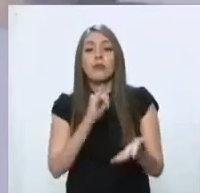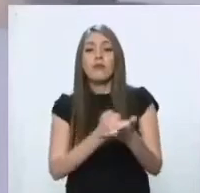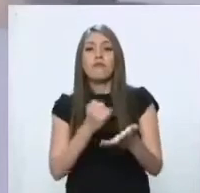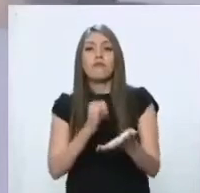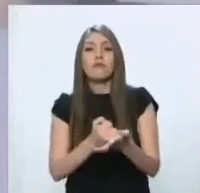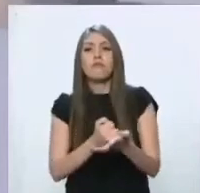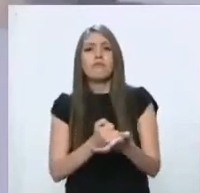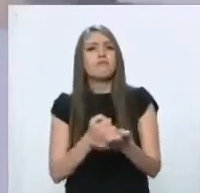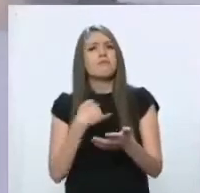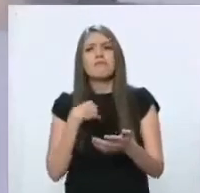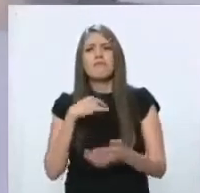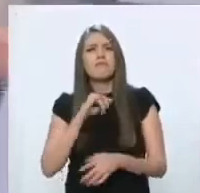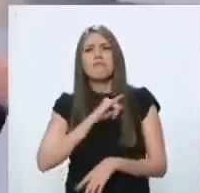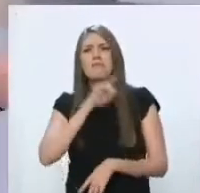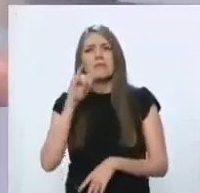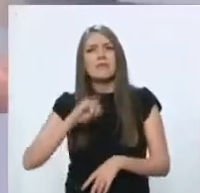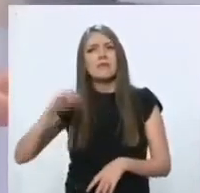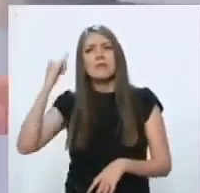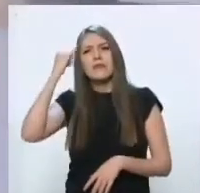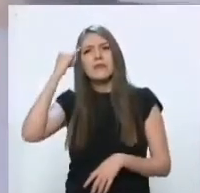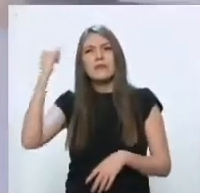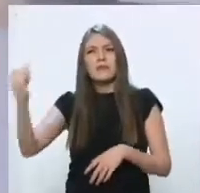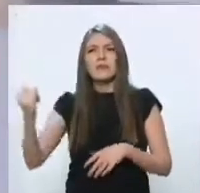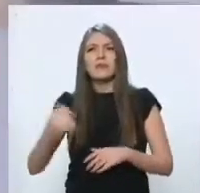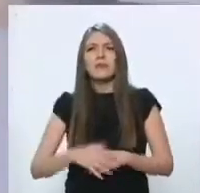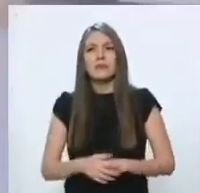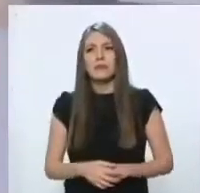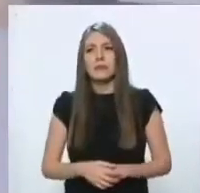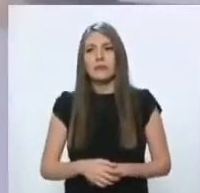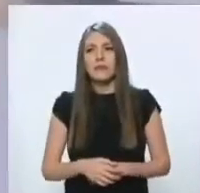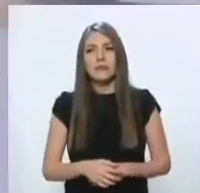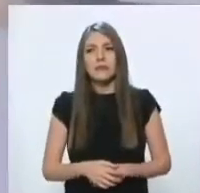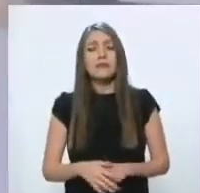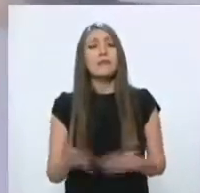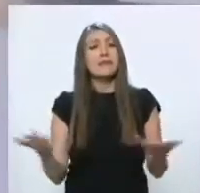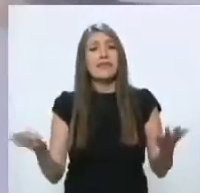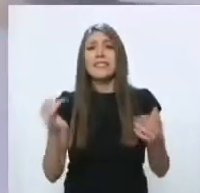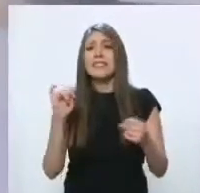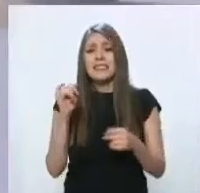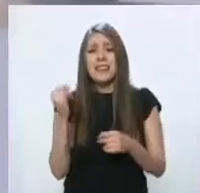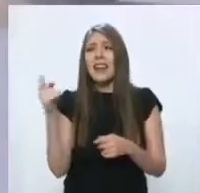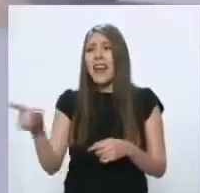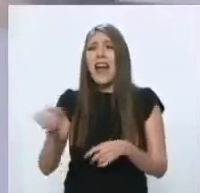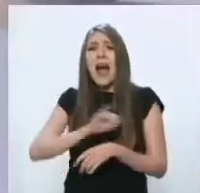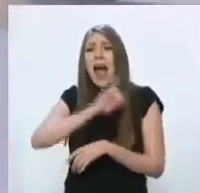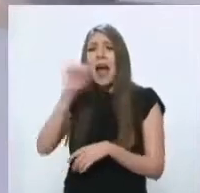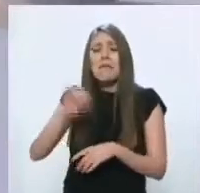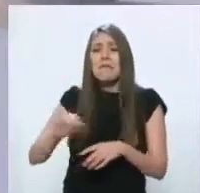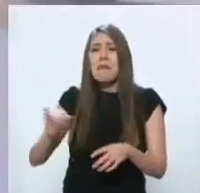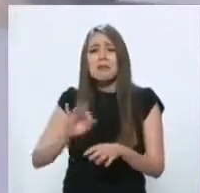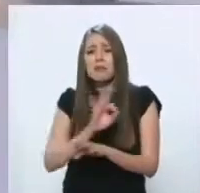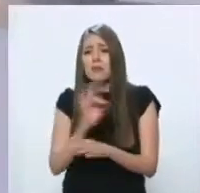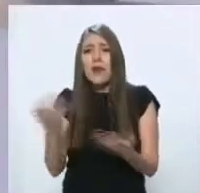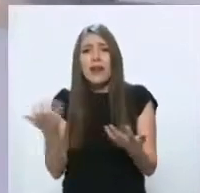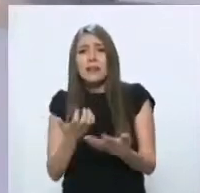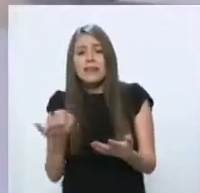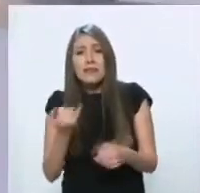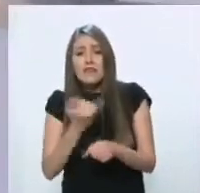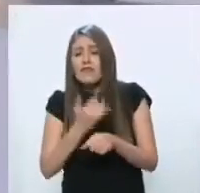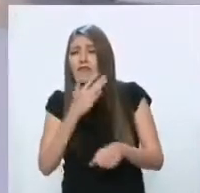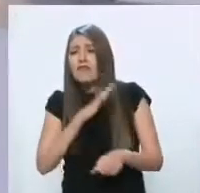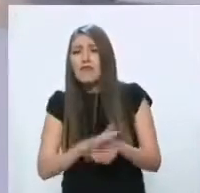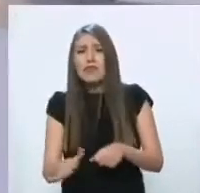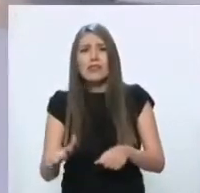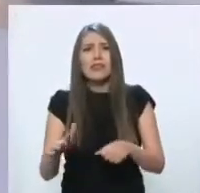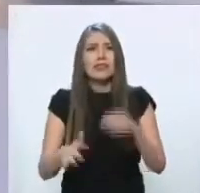amnistías, 2007 y 2013, lo primero que hacían eran amnistías. Claro, era imposible que hubieran hecho esto. Como también era imposible que hubieran tomado cualquiera